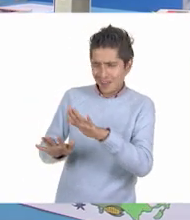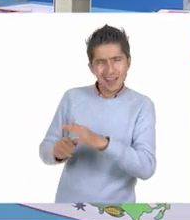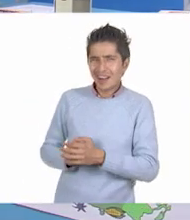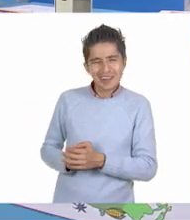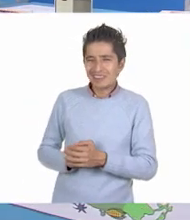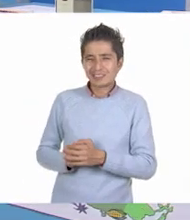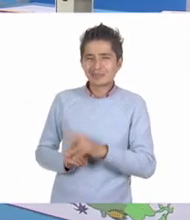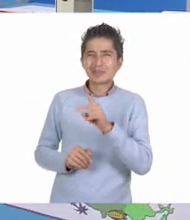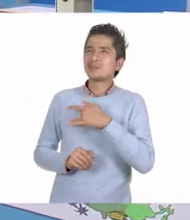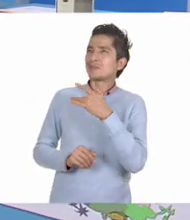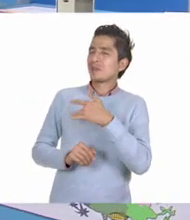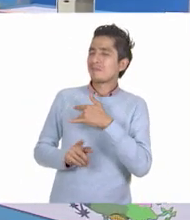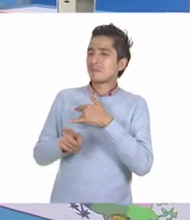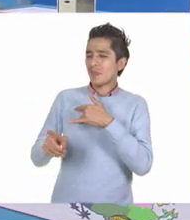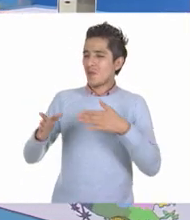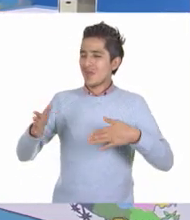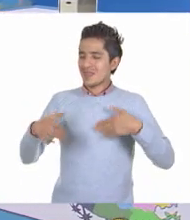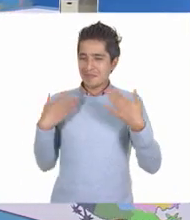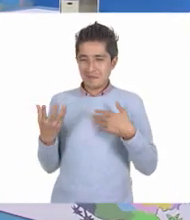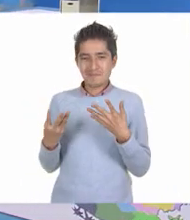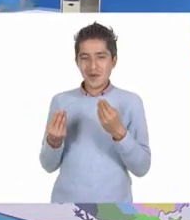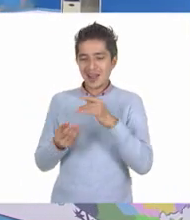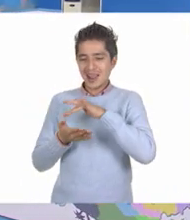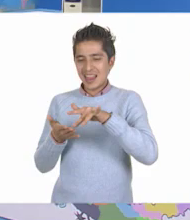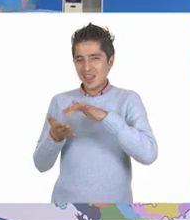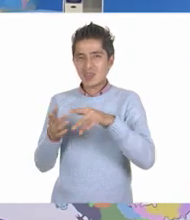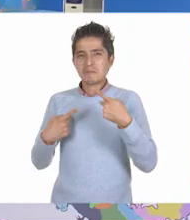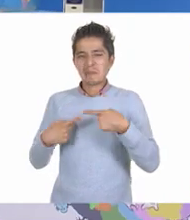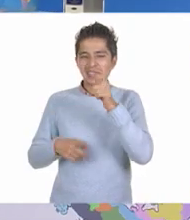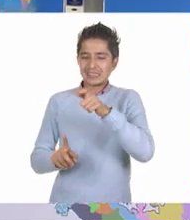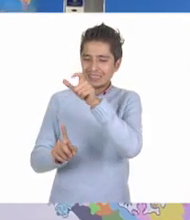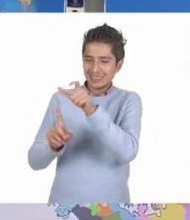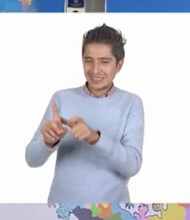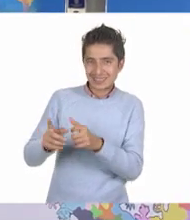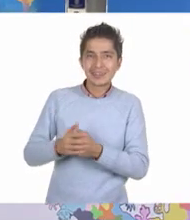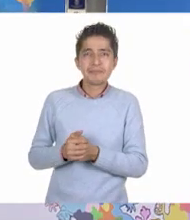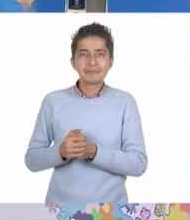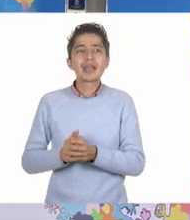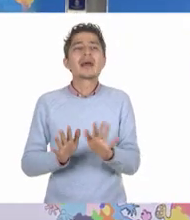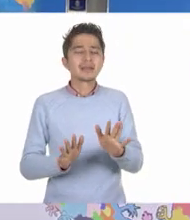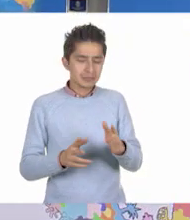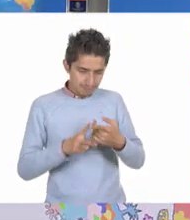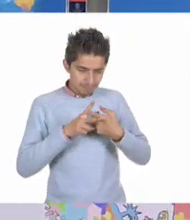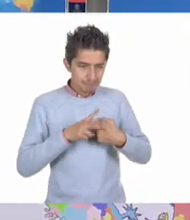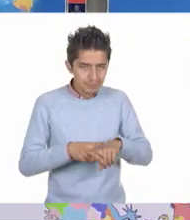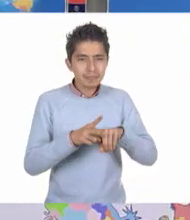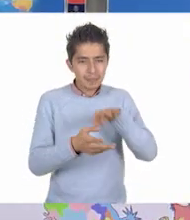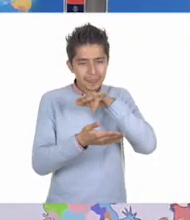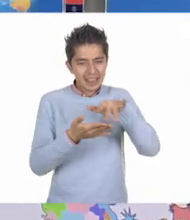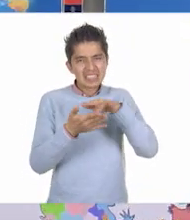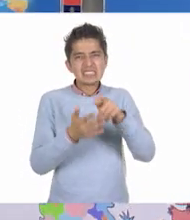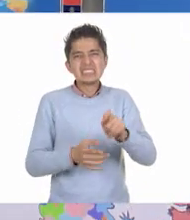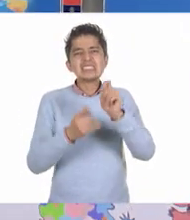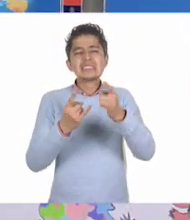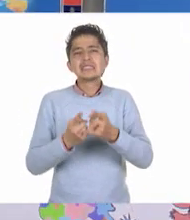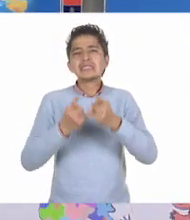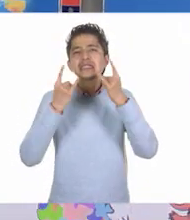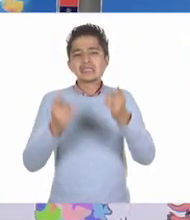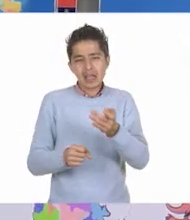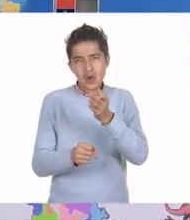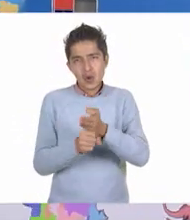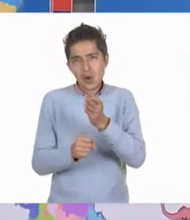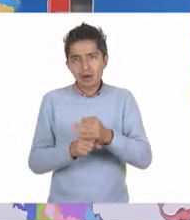entusiasma mucho que disfrutes tanto la lectura y el personaje. Pues bueno, iniciaremos con la lectura del relato histórico de